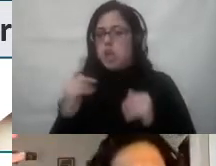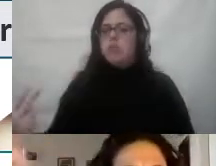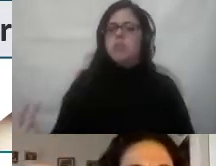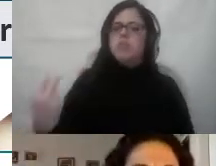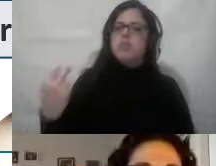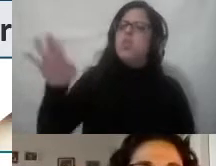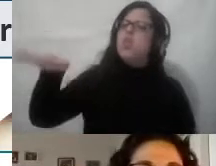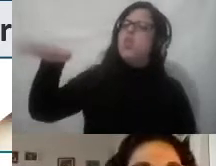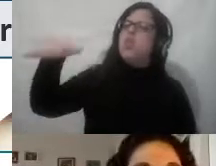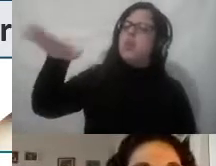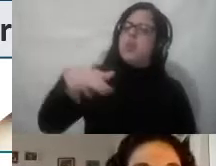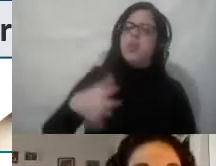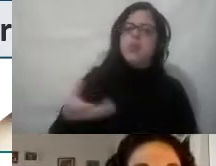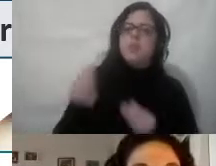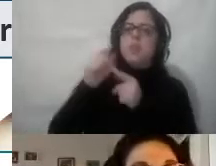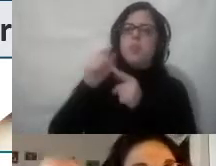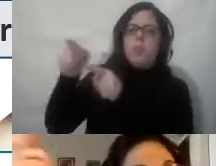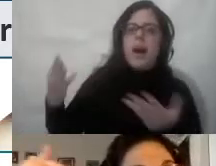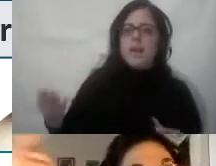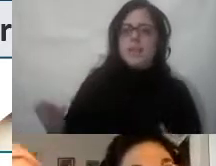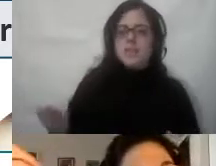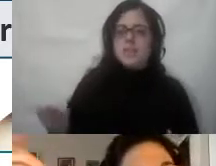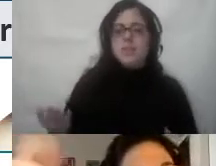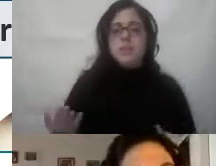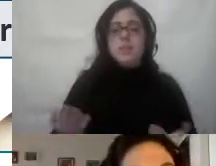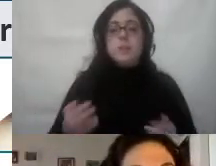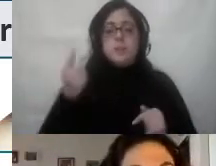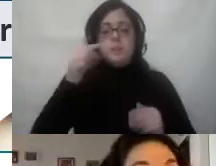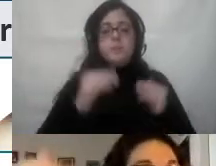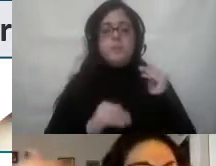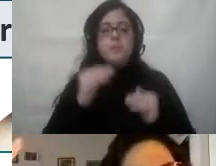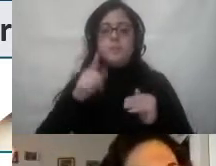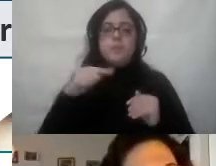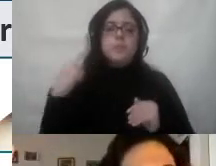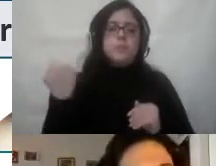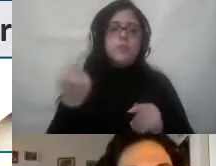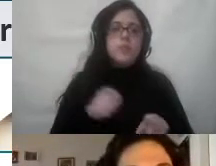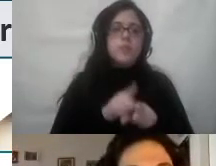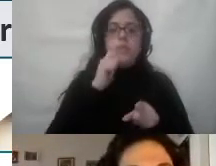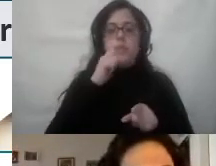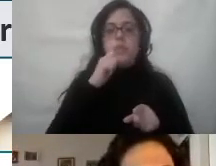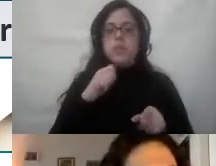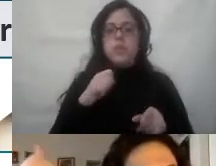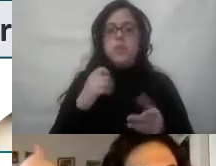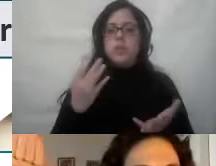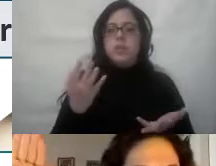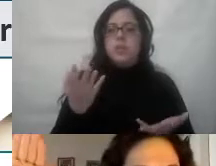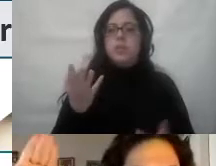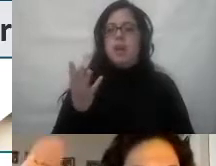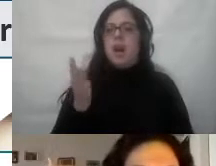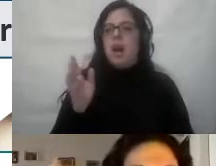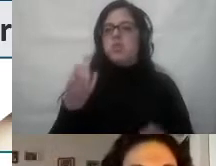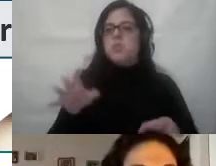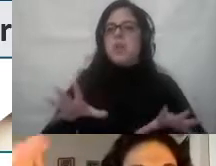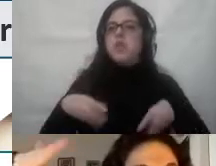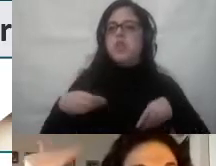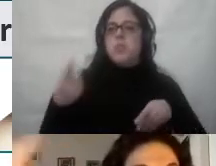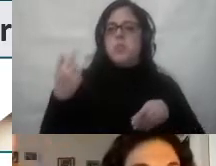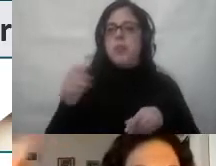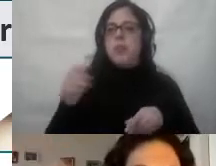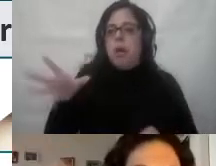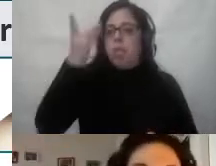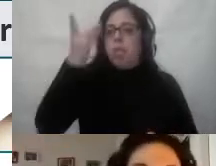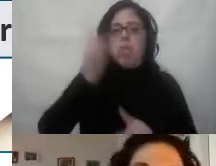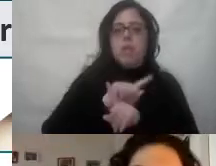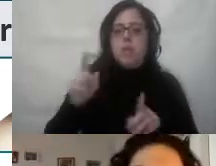esto? ¿Verdad? Pero nosotros a veces empezamos a invisibilizar esas controversias, las asumimos nomás, y parecieran no